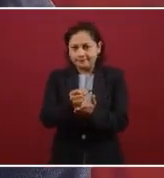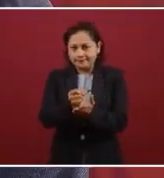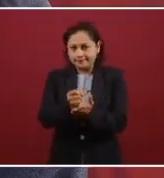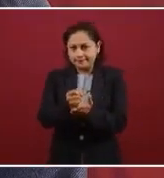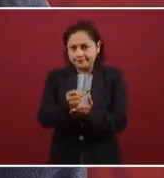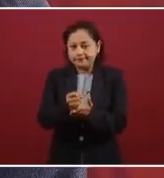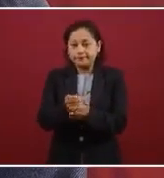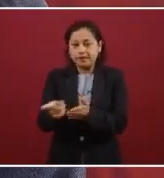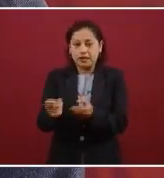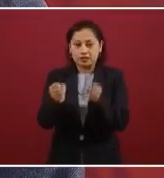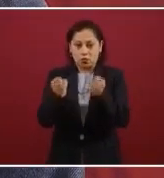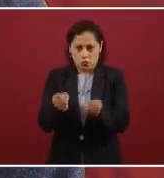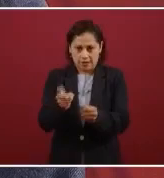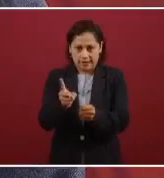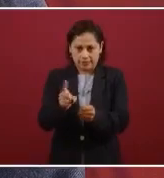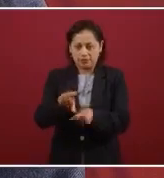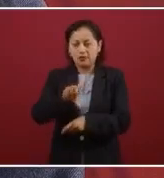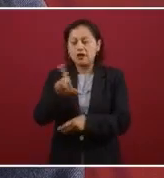Obras